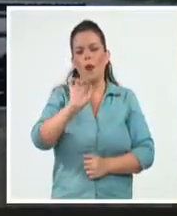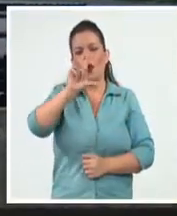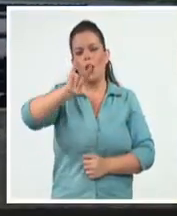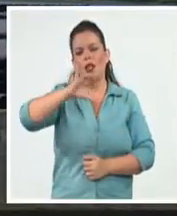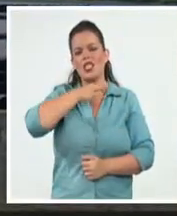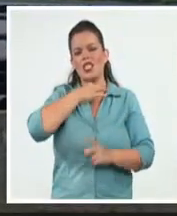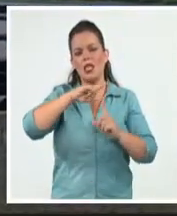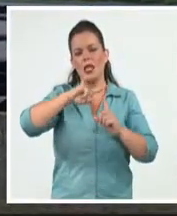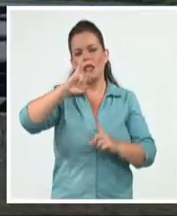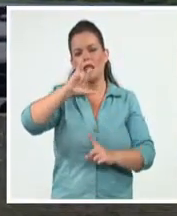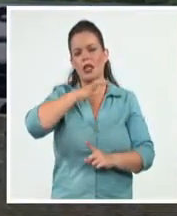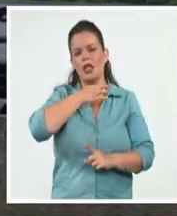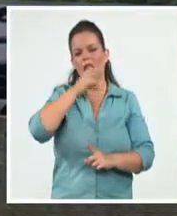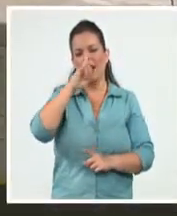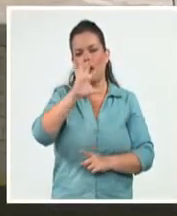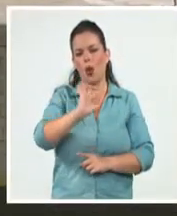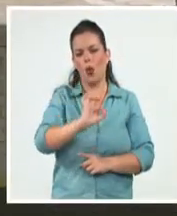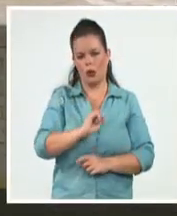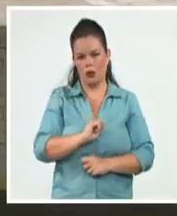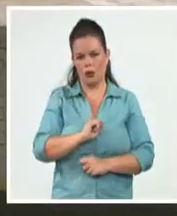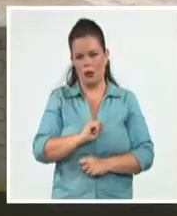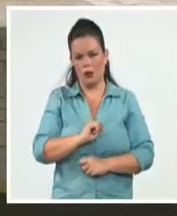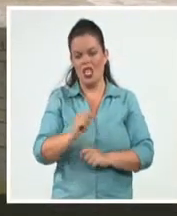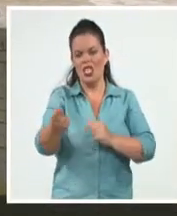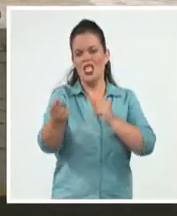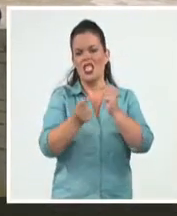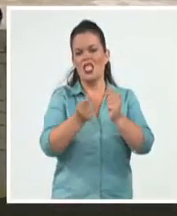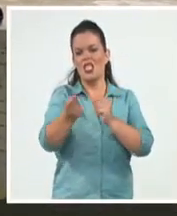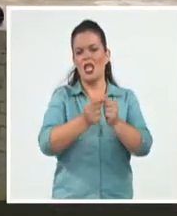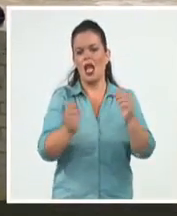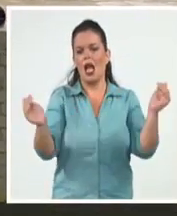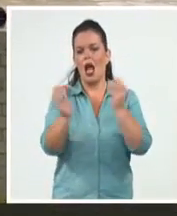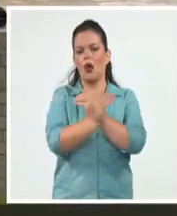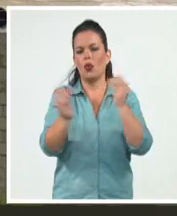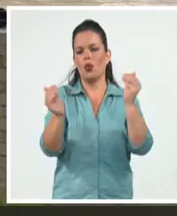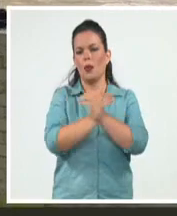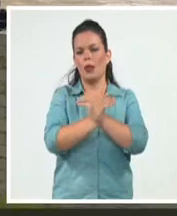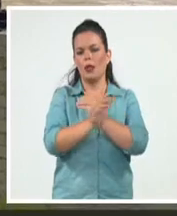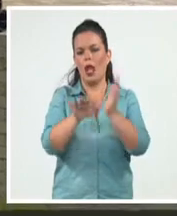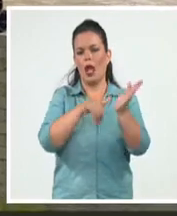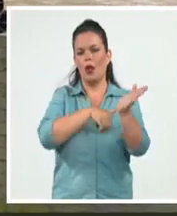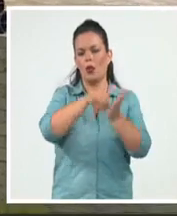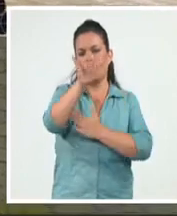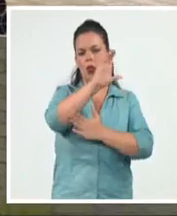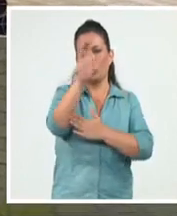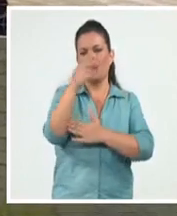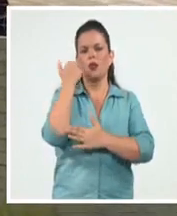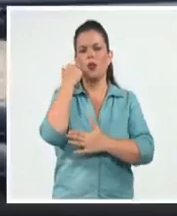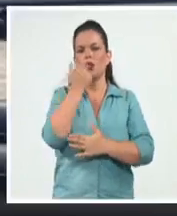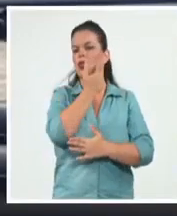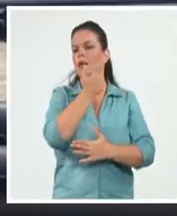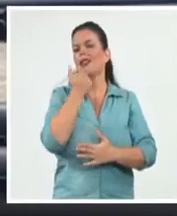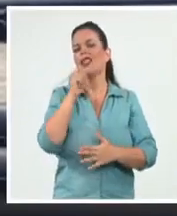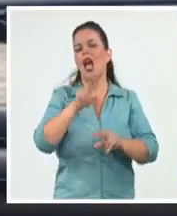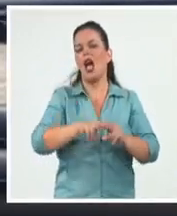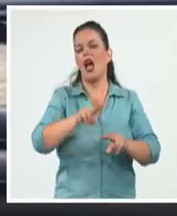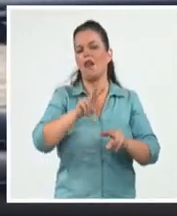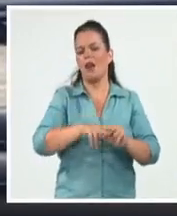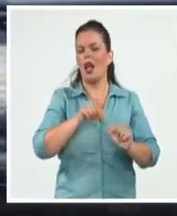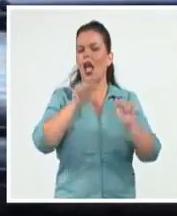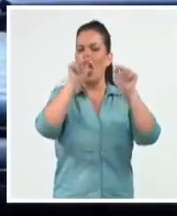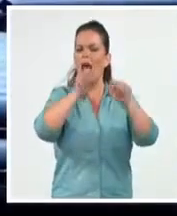ven ustedes imágenes. Próxima a la autopista que da acceso al aeropuerto internacional José Martí de La Habana. ¿Cuál es el plan que